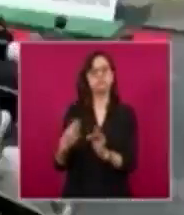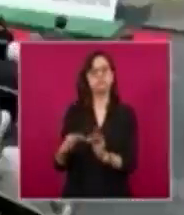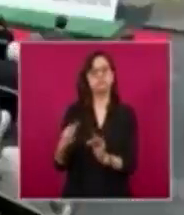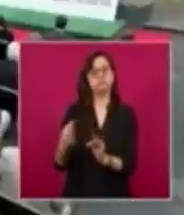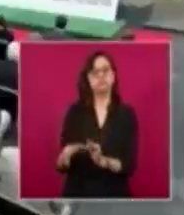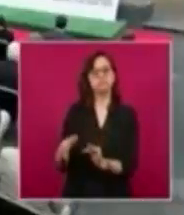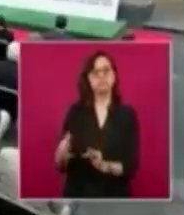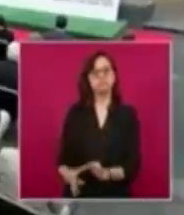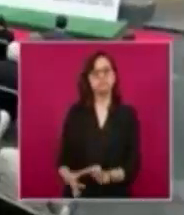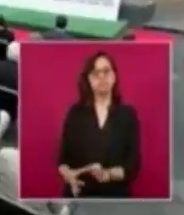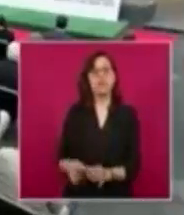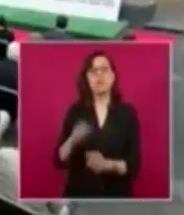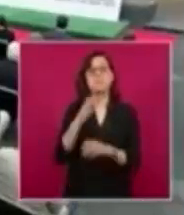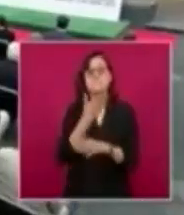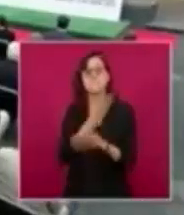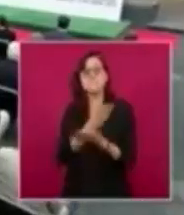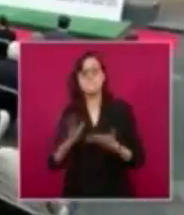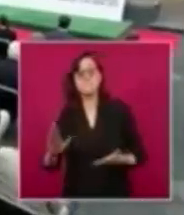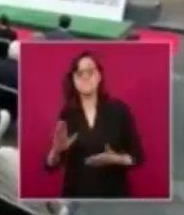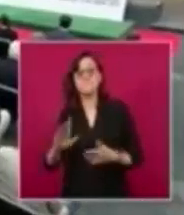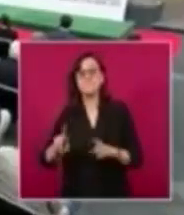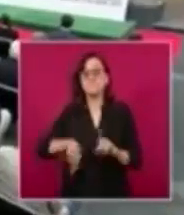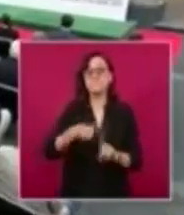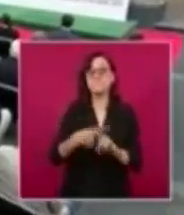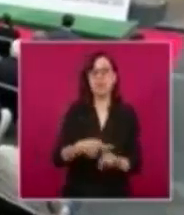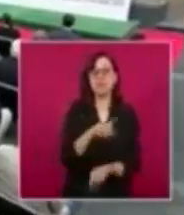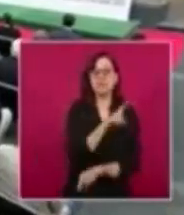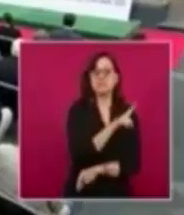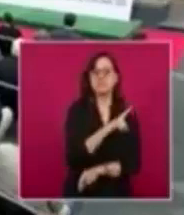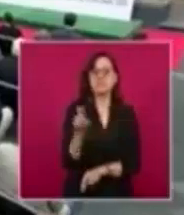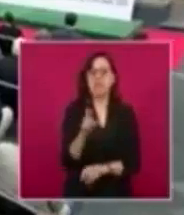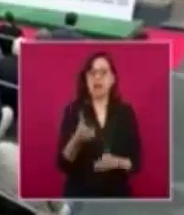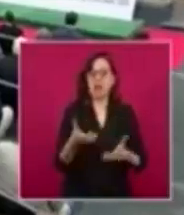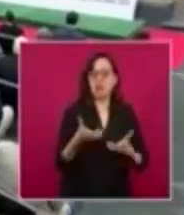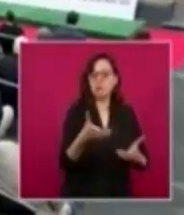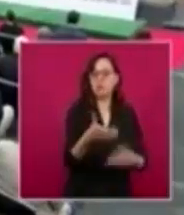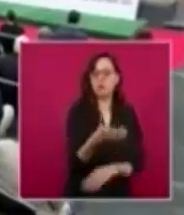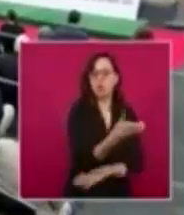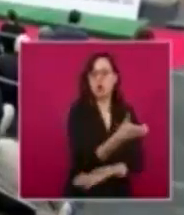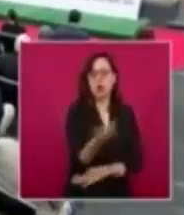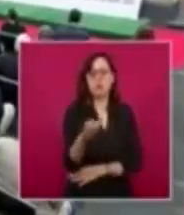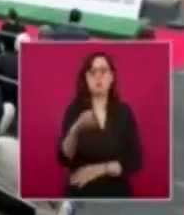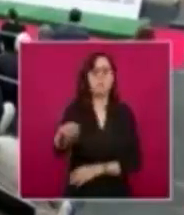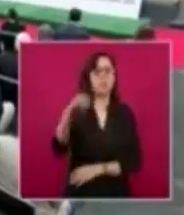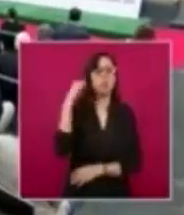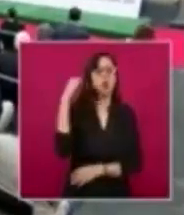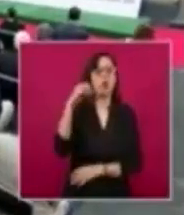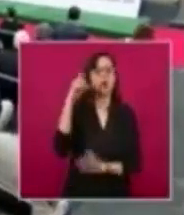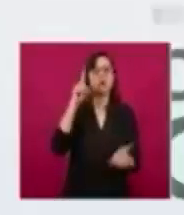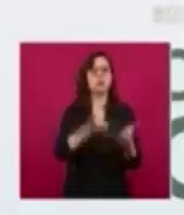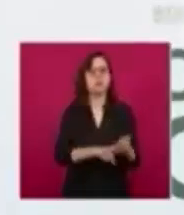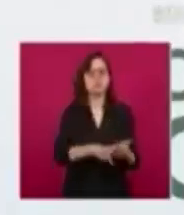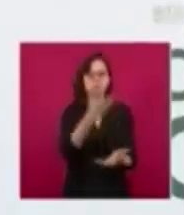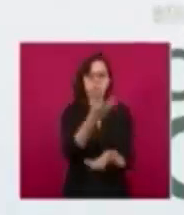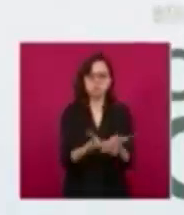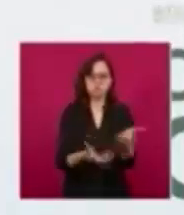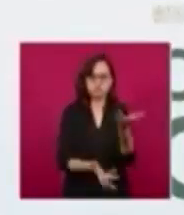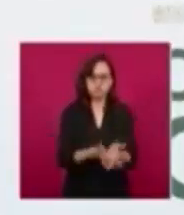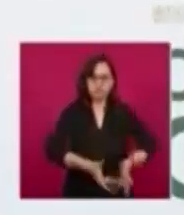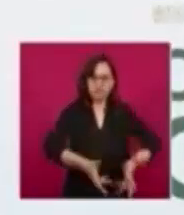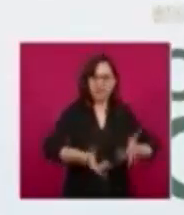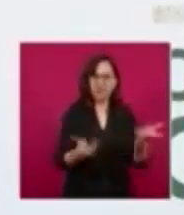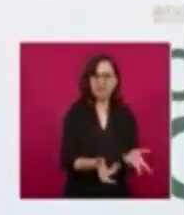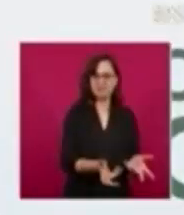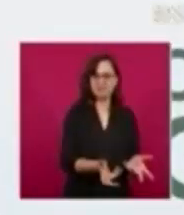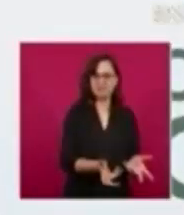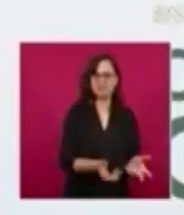meses. Hay que decirlo con todas sus letras, mira, con esta ley que ya no es inconstitucional,